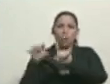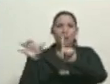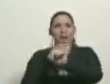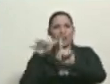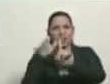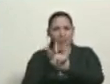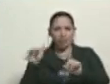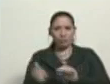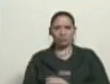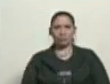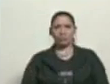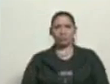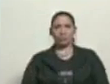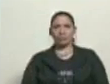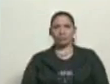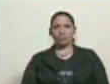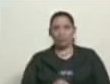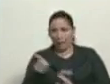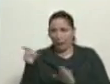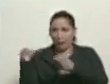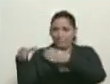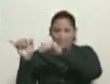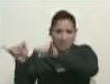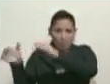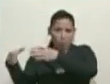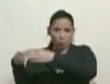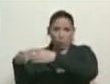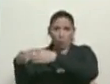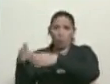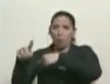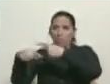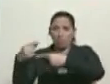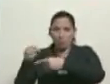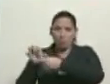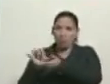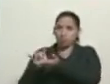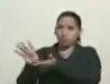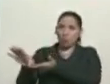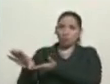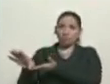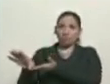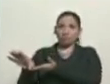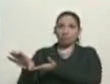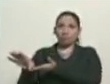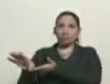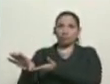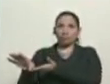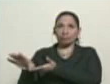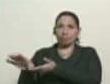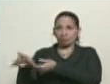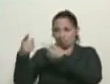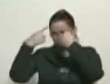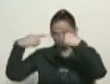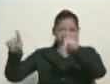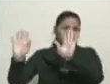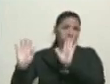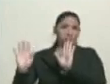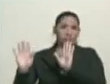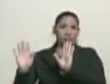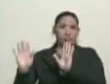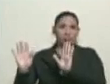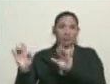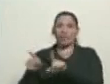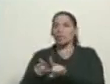engañaron a ese grupo y lo abandonaron a su destino, bueno,